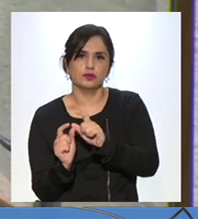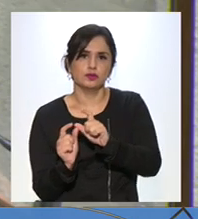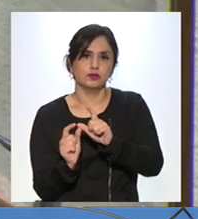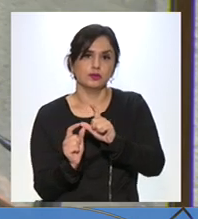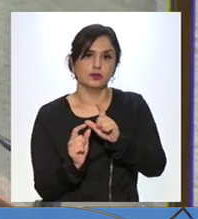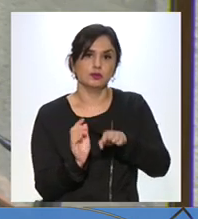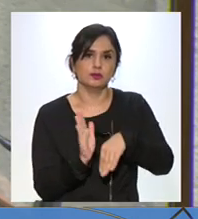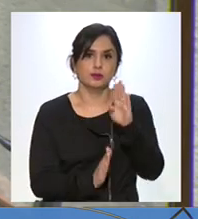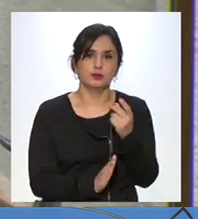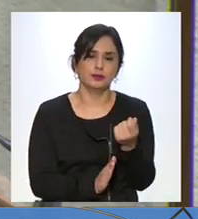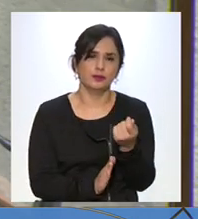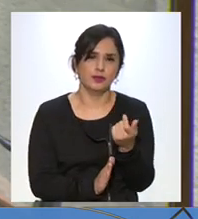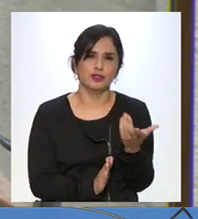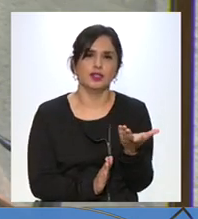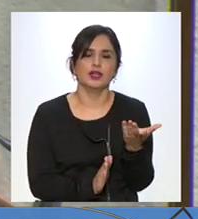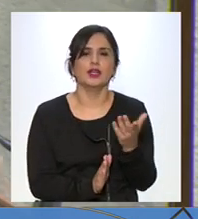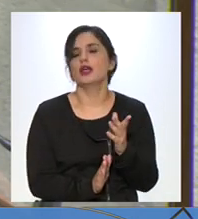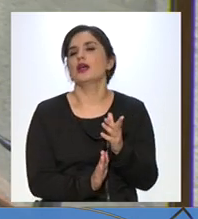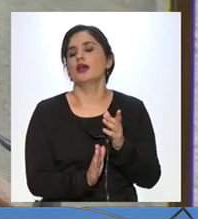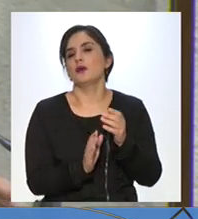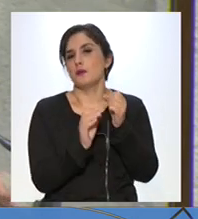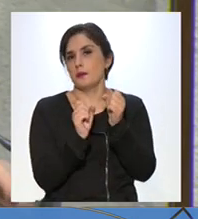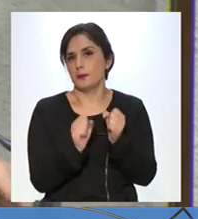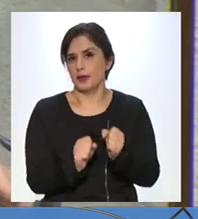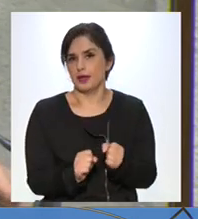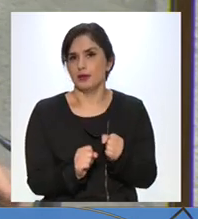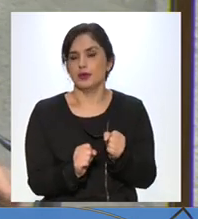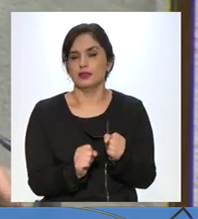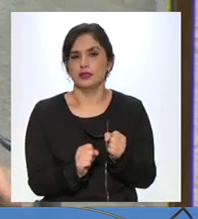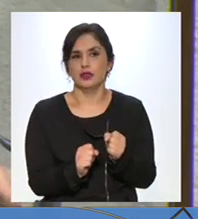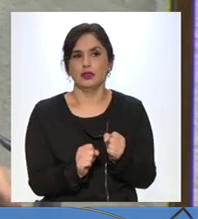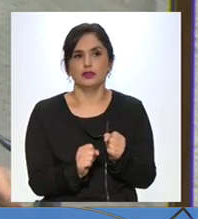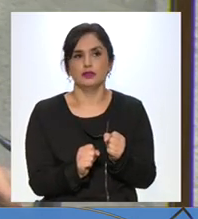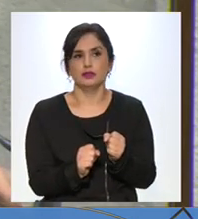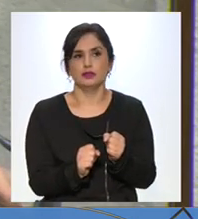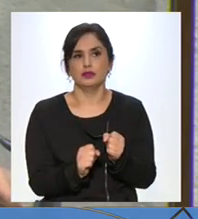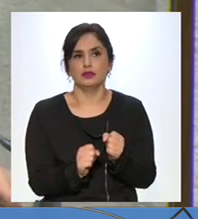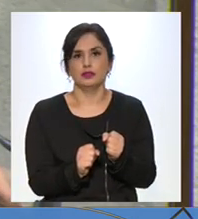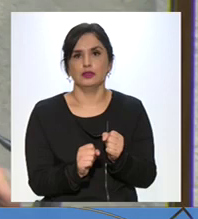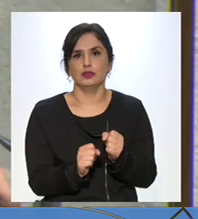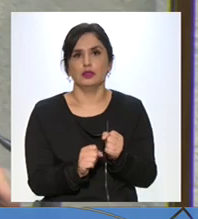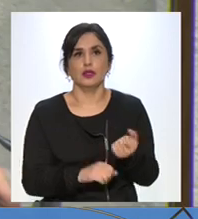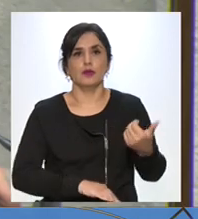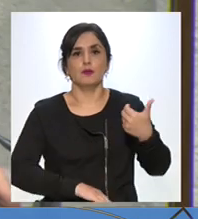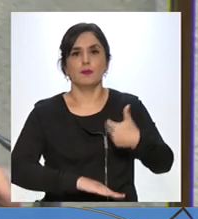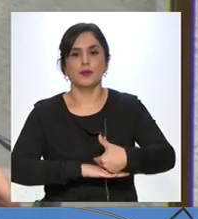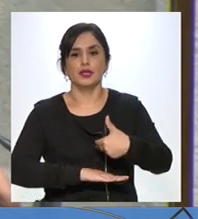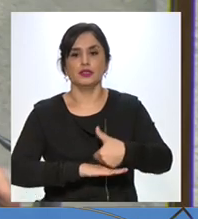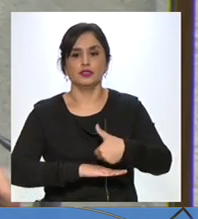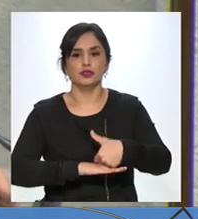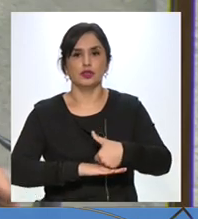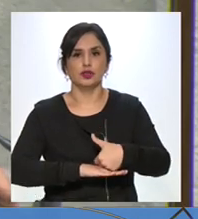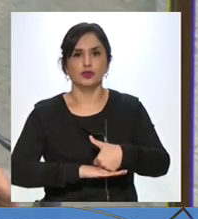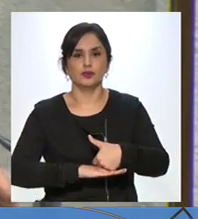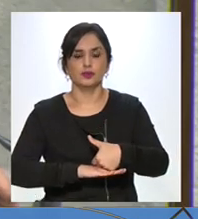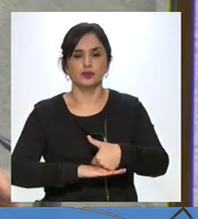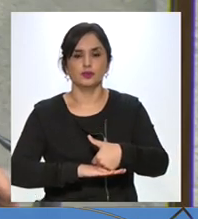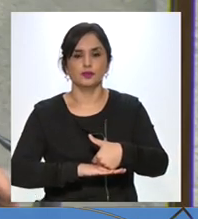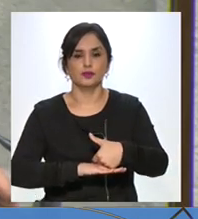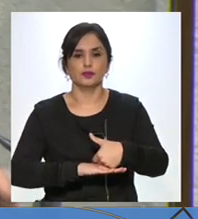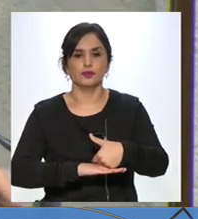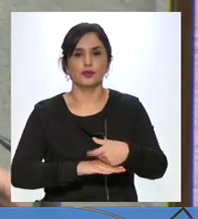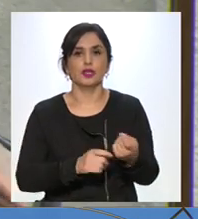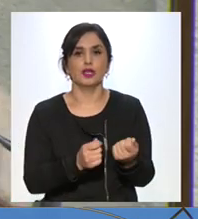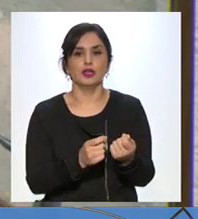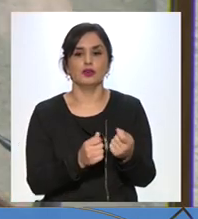podría esperar con la mayor capacidad de demanda que hay justamente en la